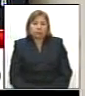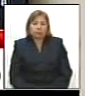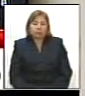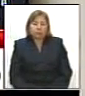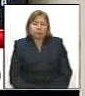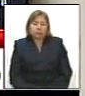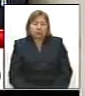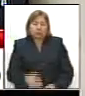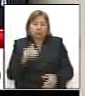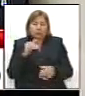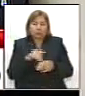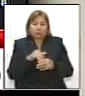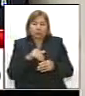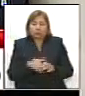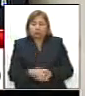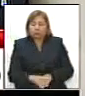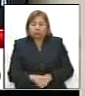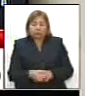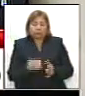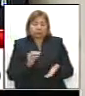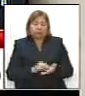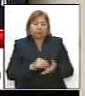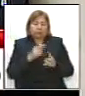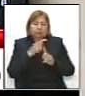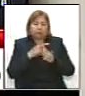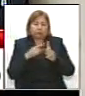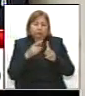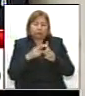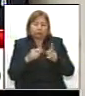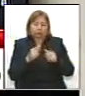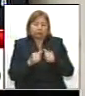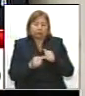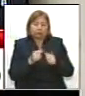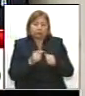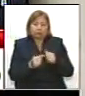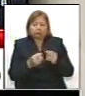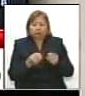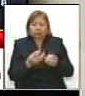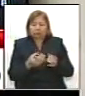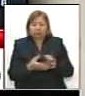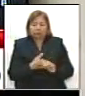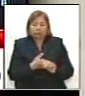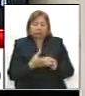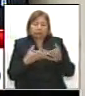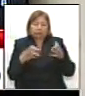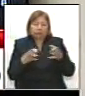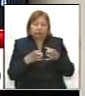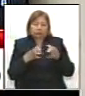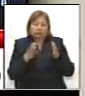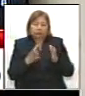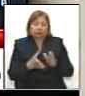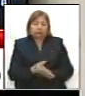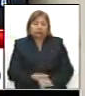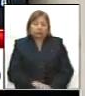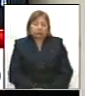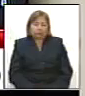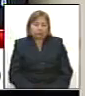la votación de más de la mitad del número de congresistas,